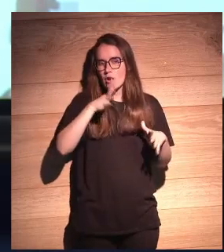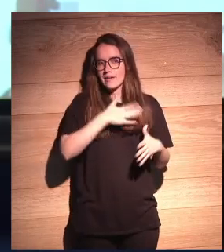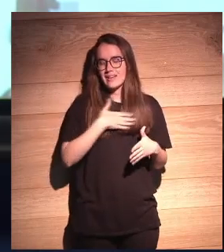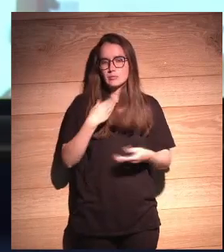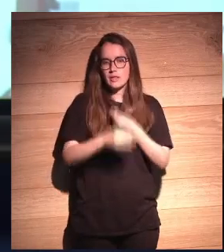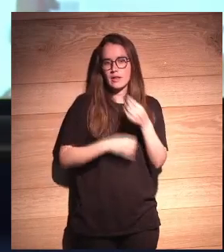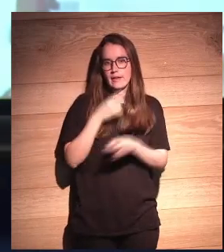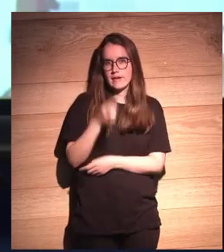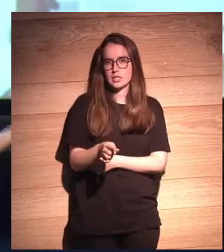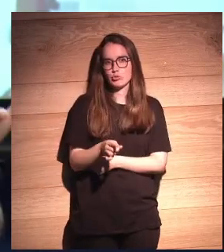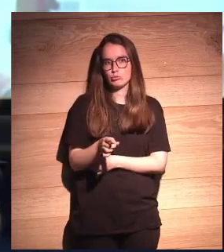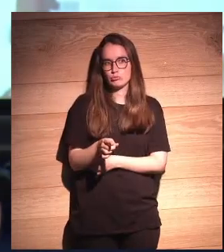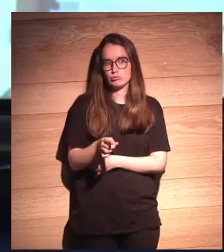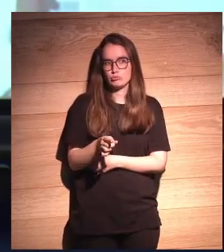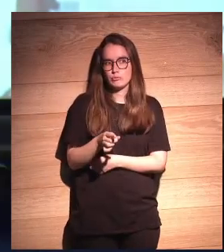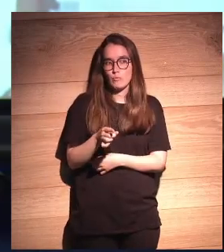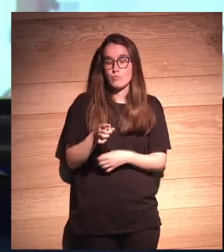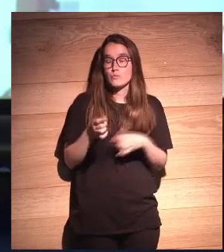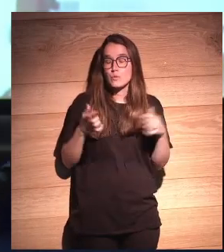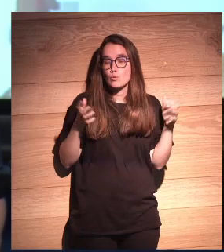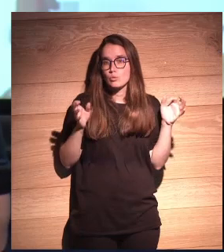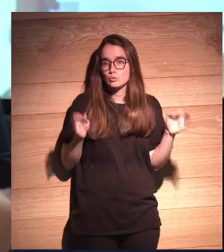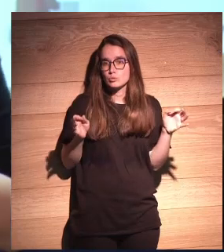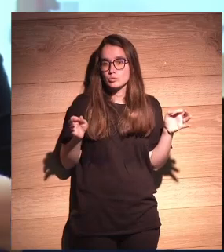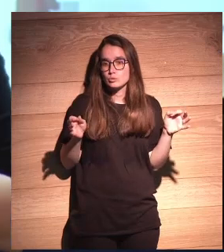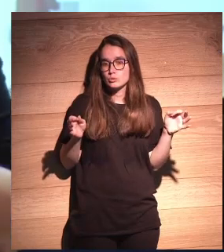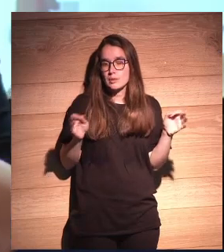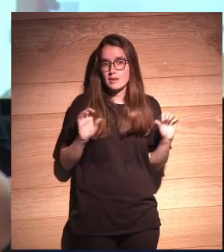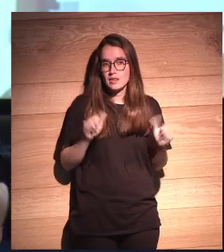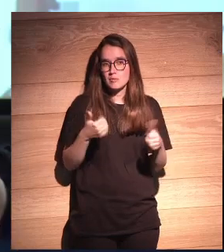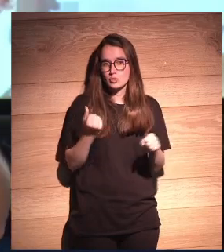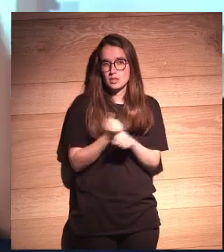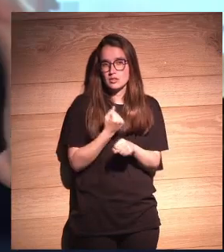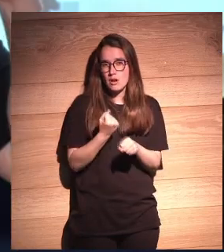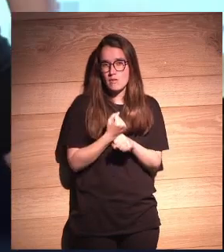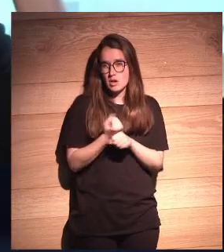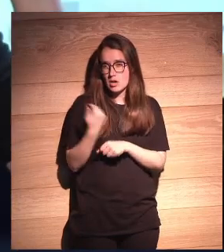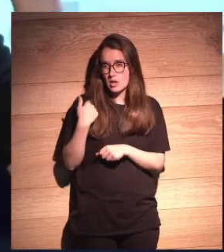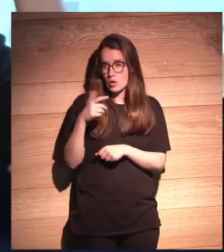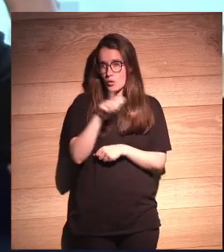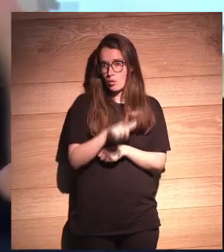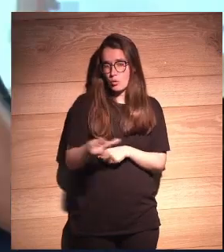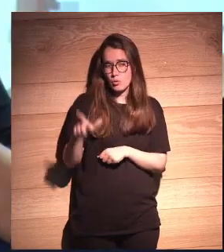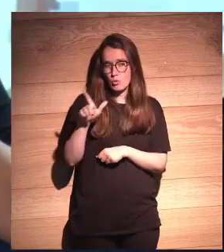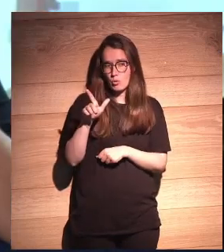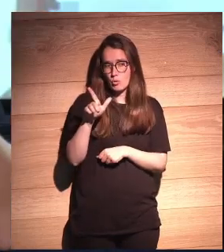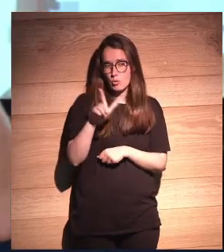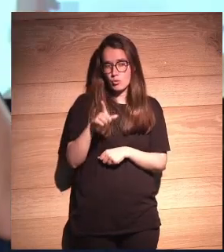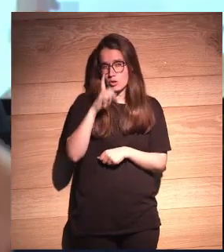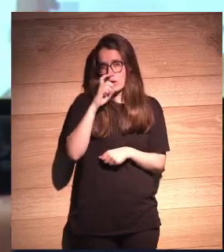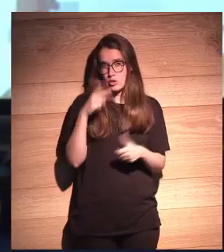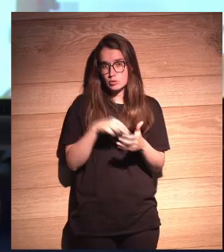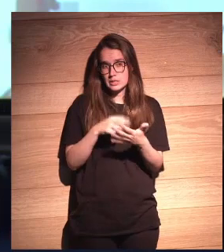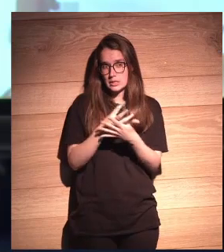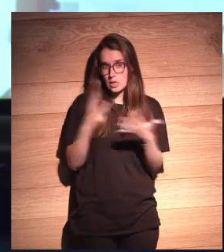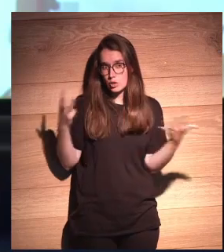hacer esto, y básicamente empezamos a trabajar en julio del